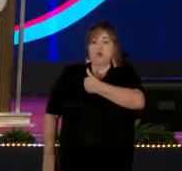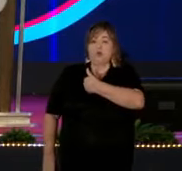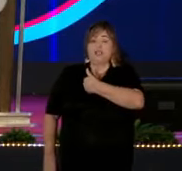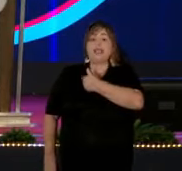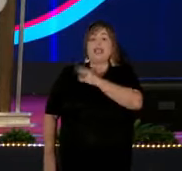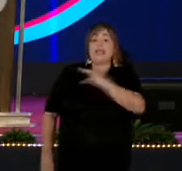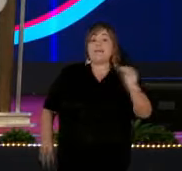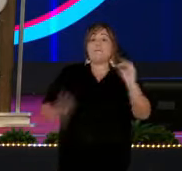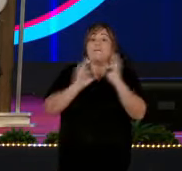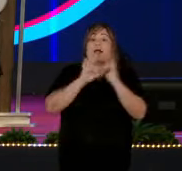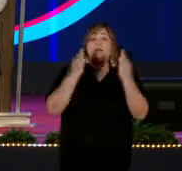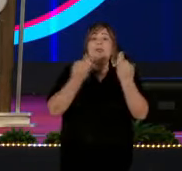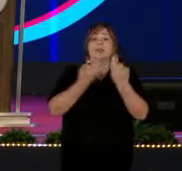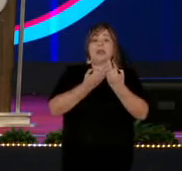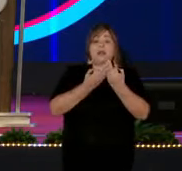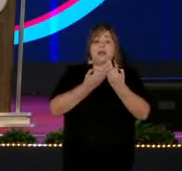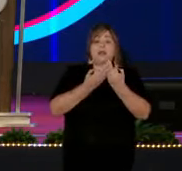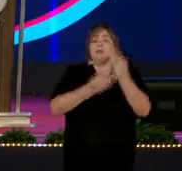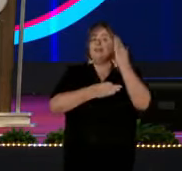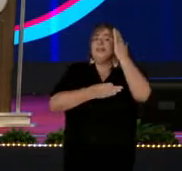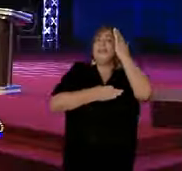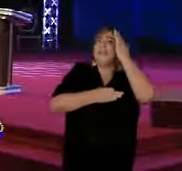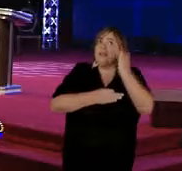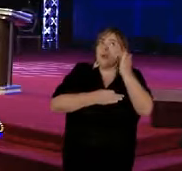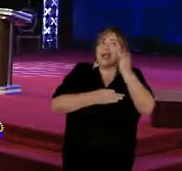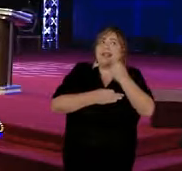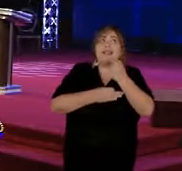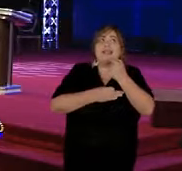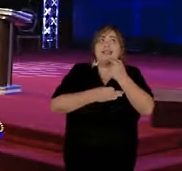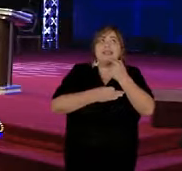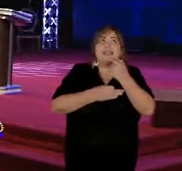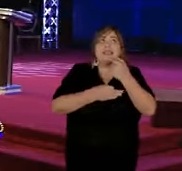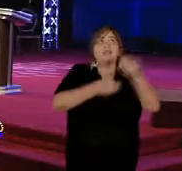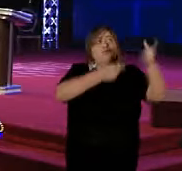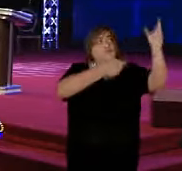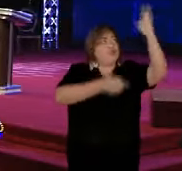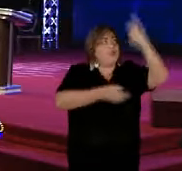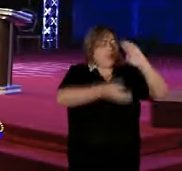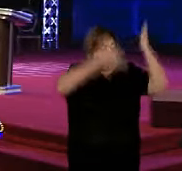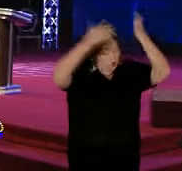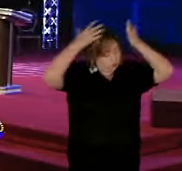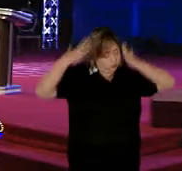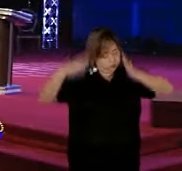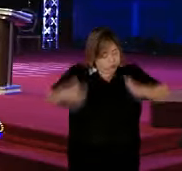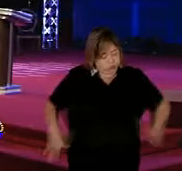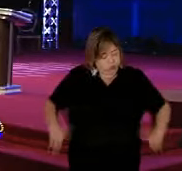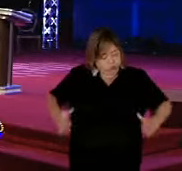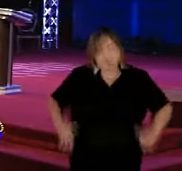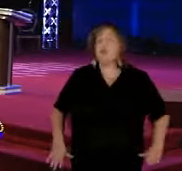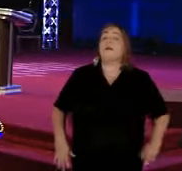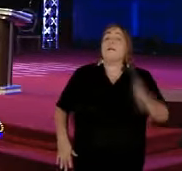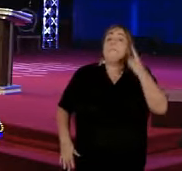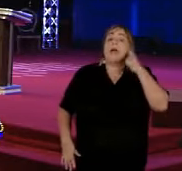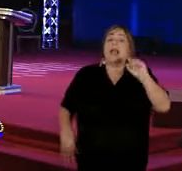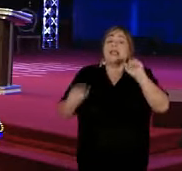casa. Vístete de toda la armadura de Dios para que podáis estar, ¿qué?